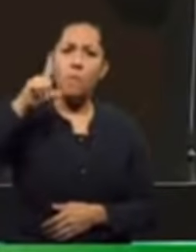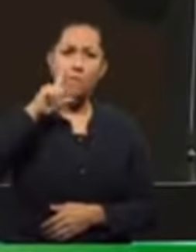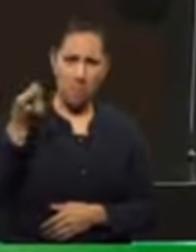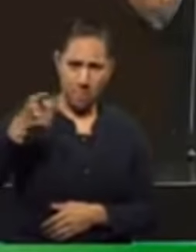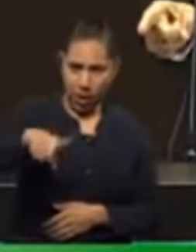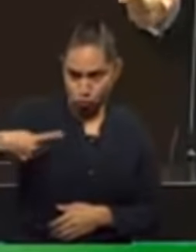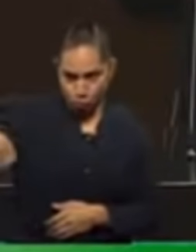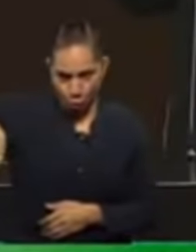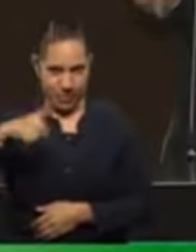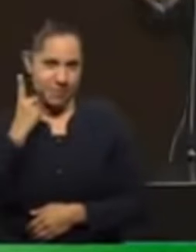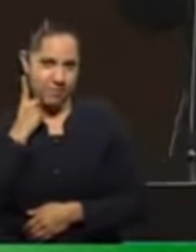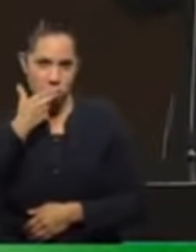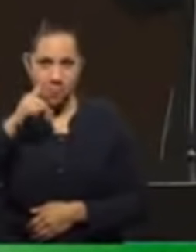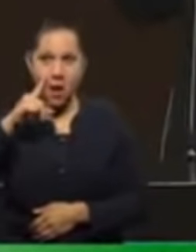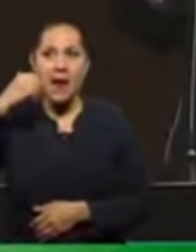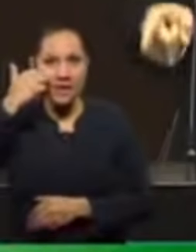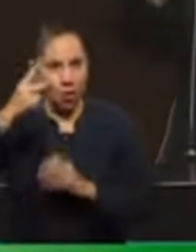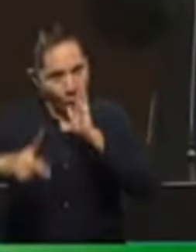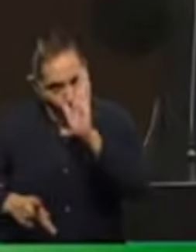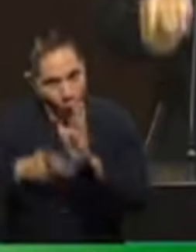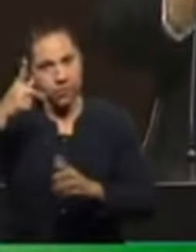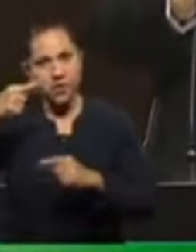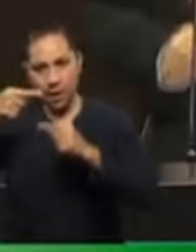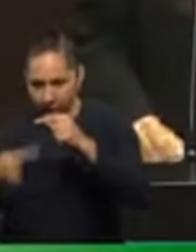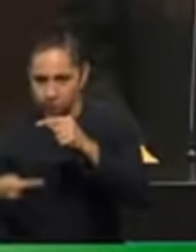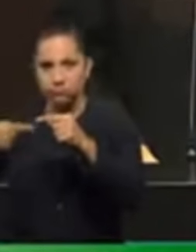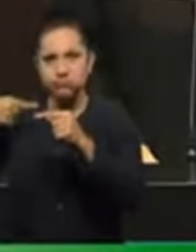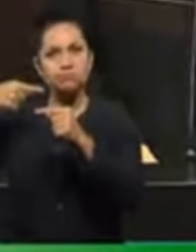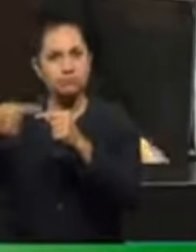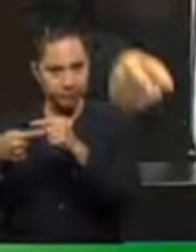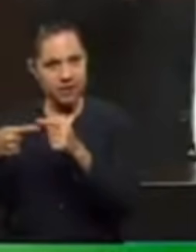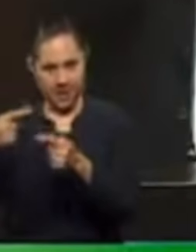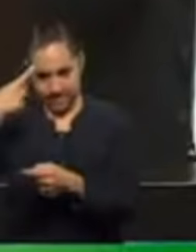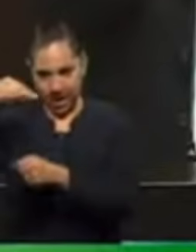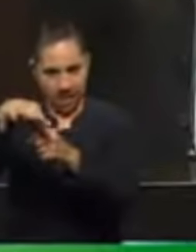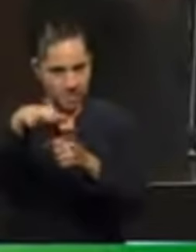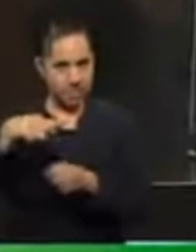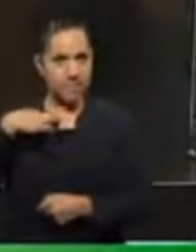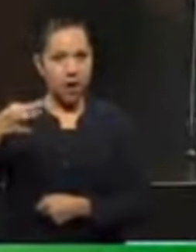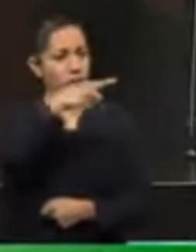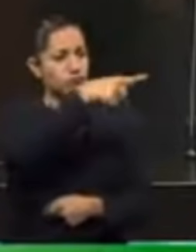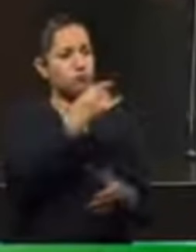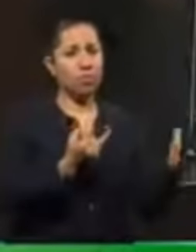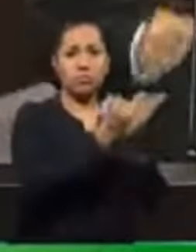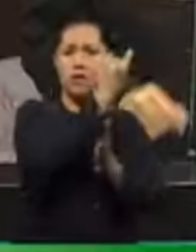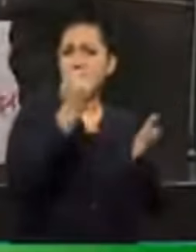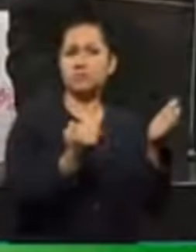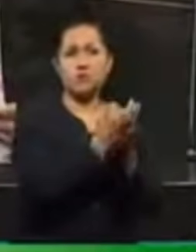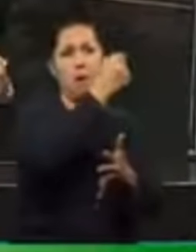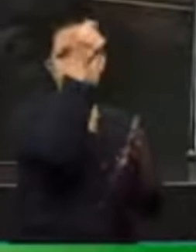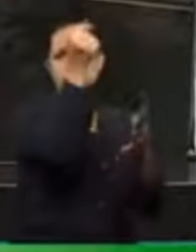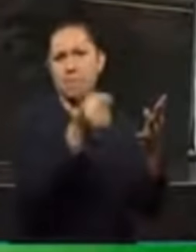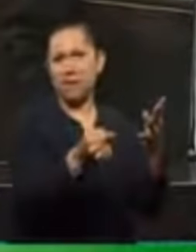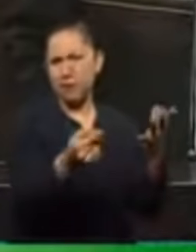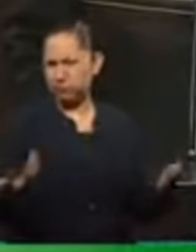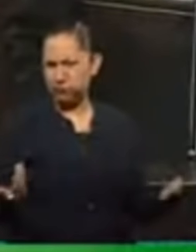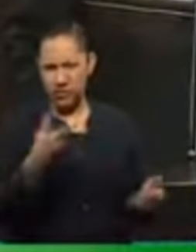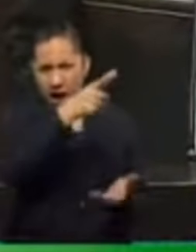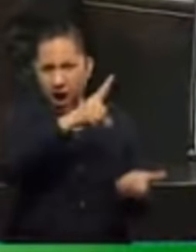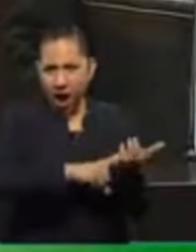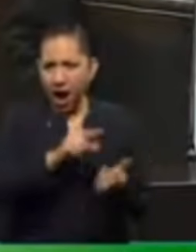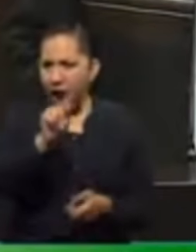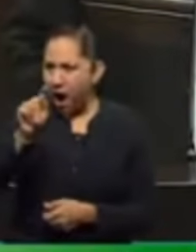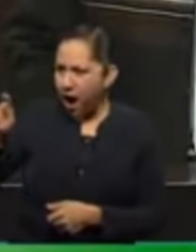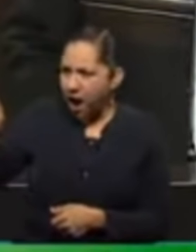se erijan en máximo tribunal inquisitorio violentando los derechos de compañeros